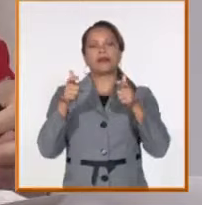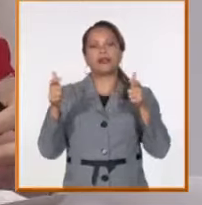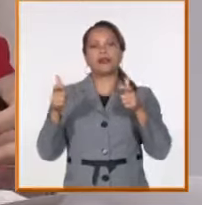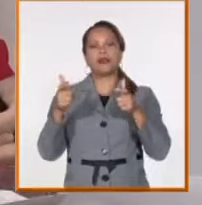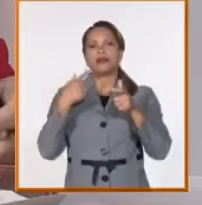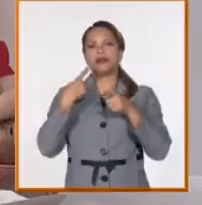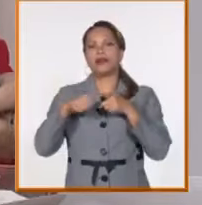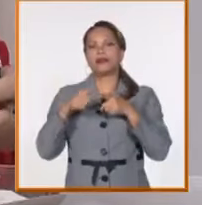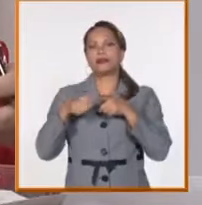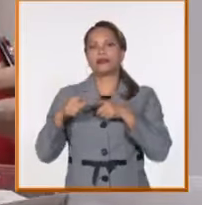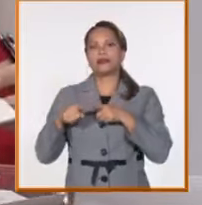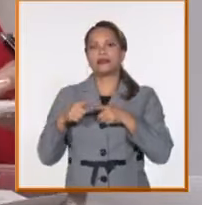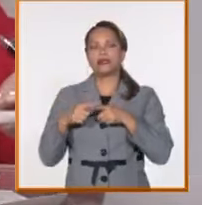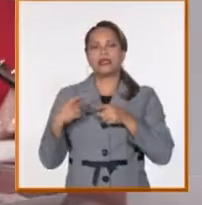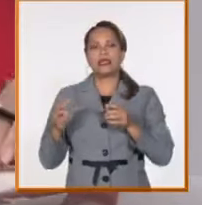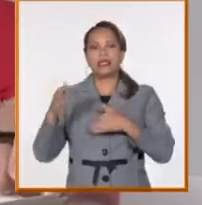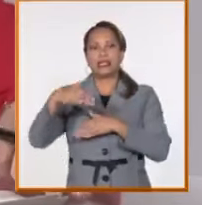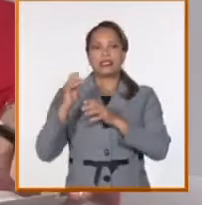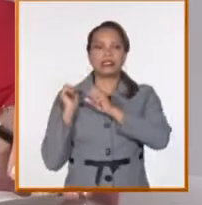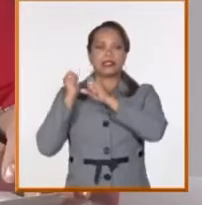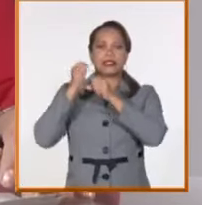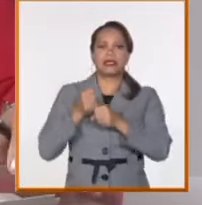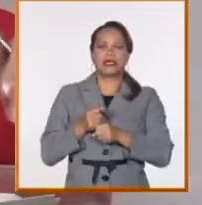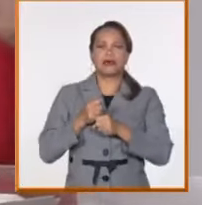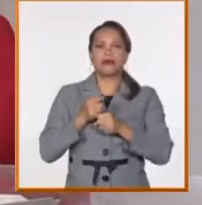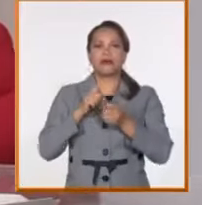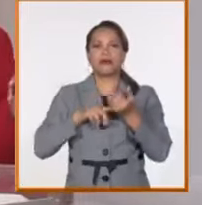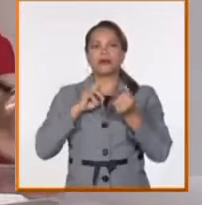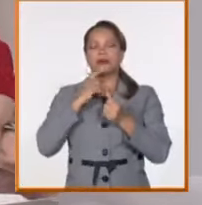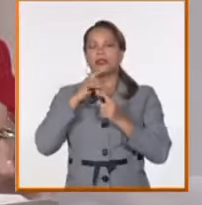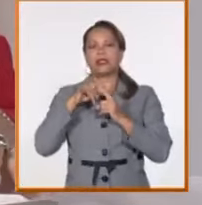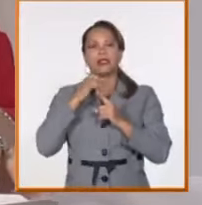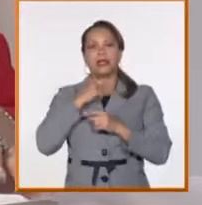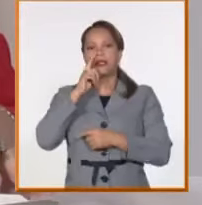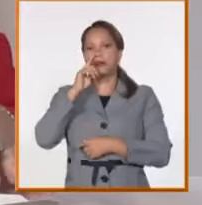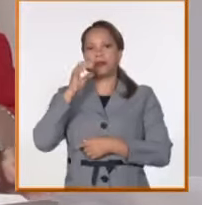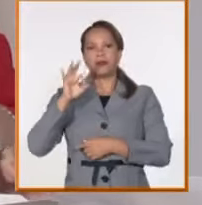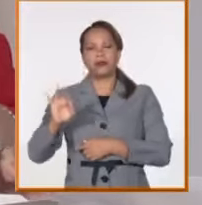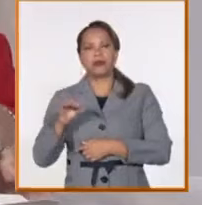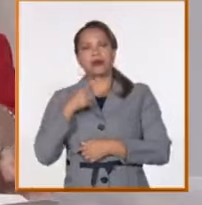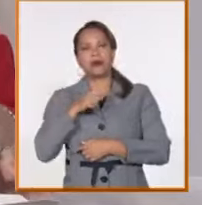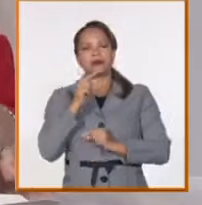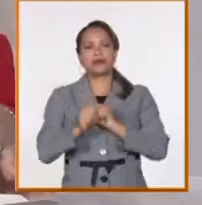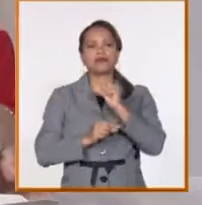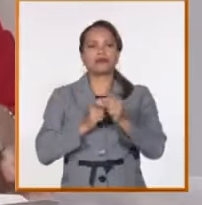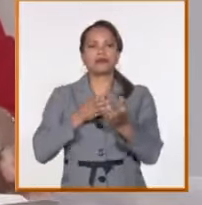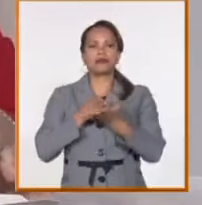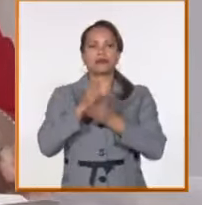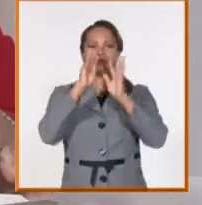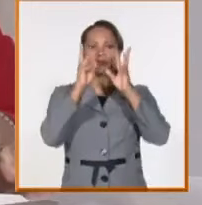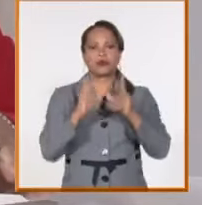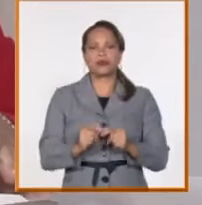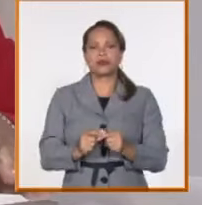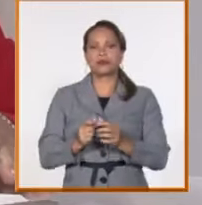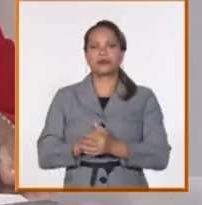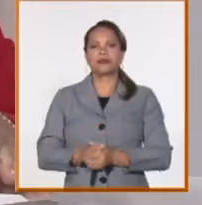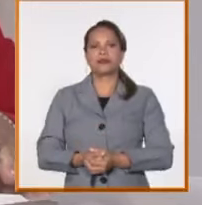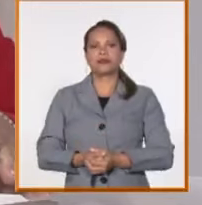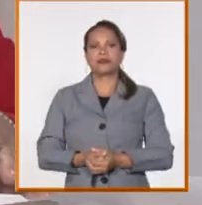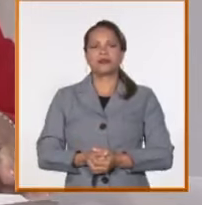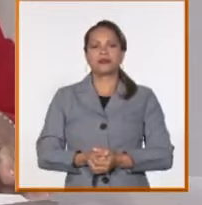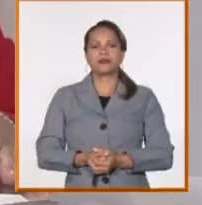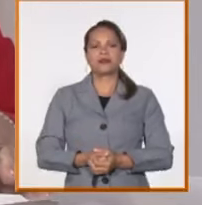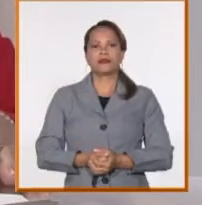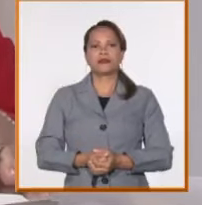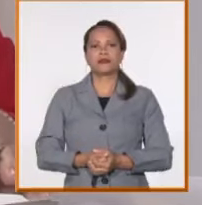el suministro de los sacos de polipropileno O sea que estamos en condiciones de continuar incrementando esta cifra para tabacuba la